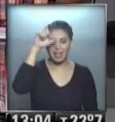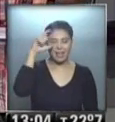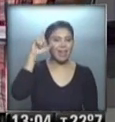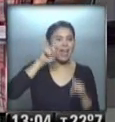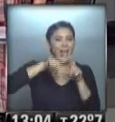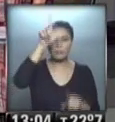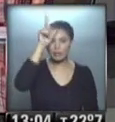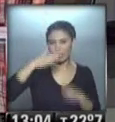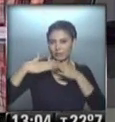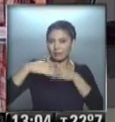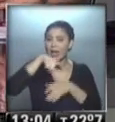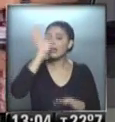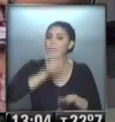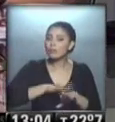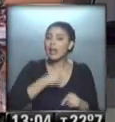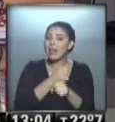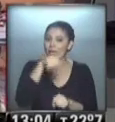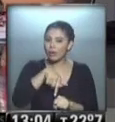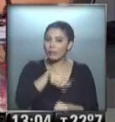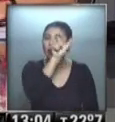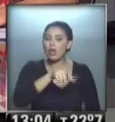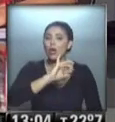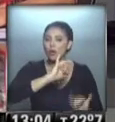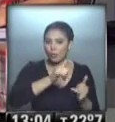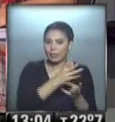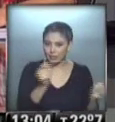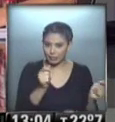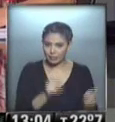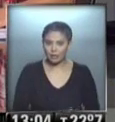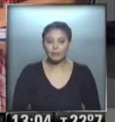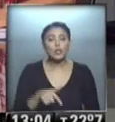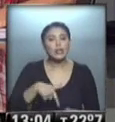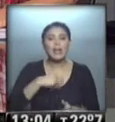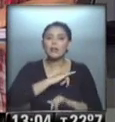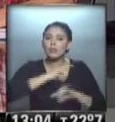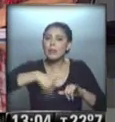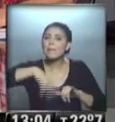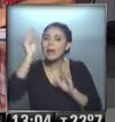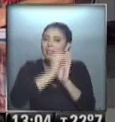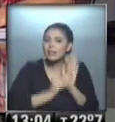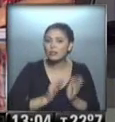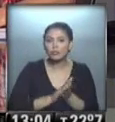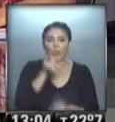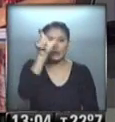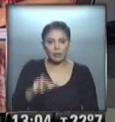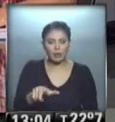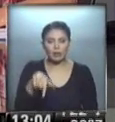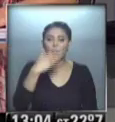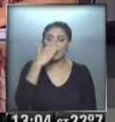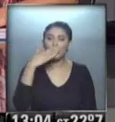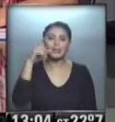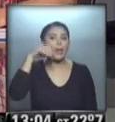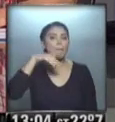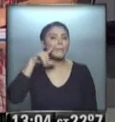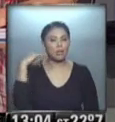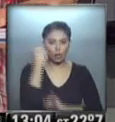está involucrado, acusado además por el momento por la desaparición de Araceli Ramos. Y se empiezan a conocer detalles sobre la vida del exprefecto. En un rato Emilio Ruchansky nos va a contar. Ahora